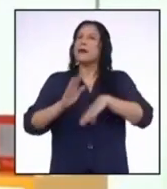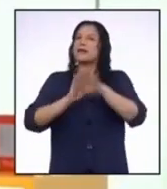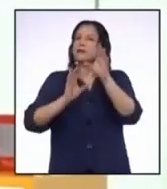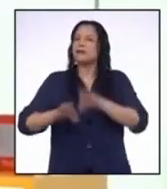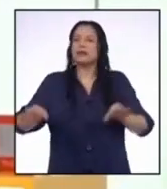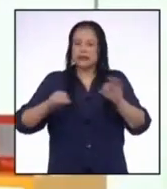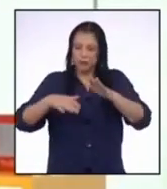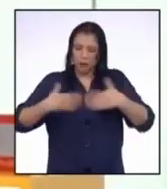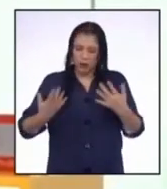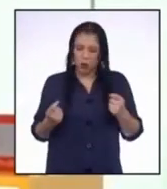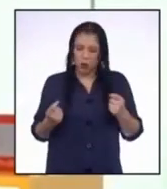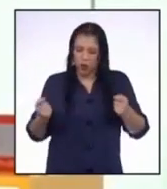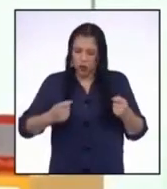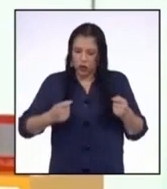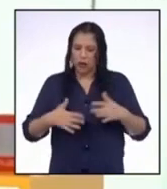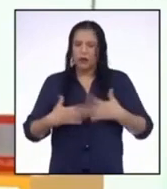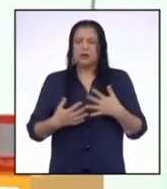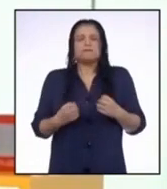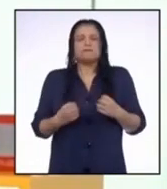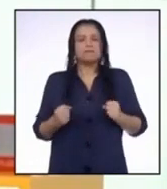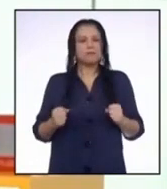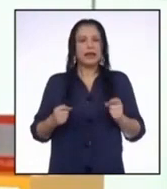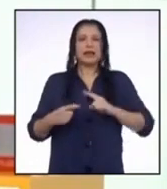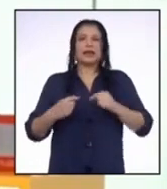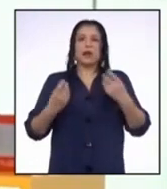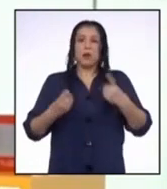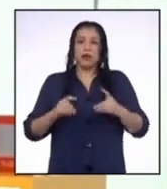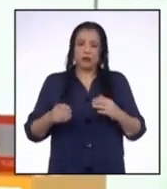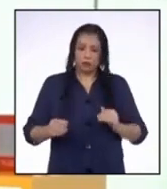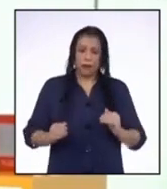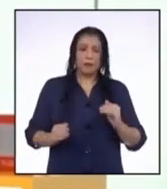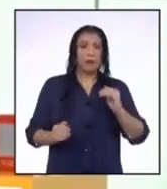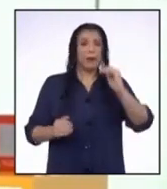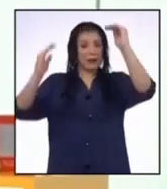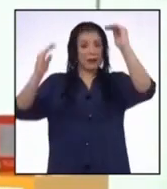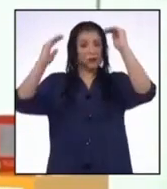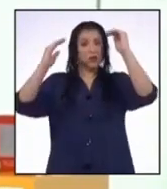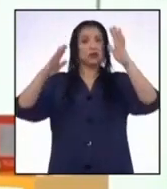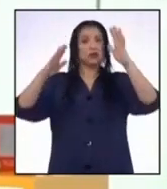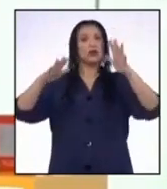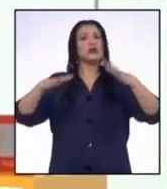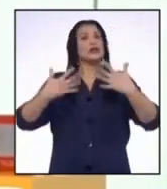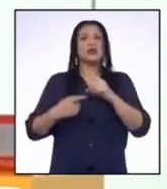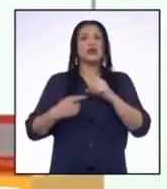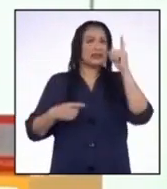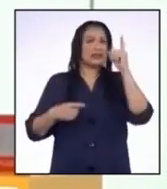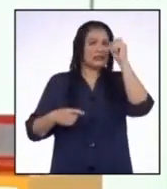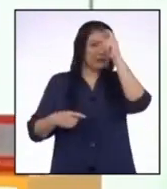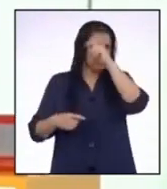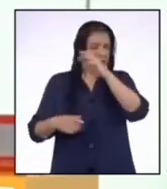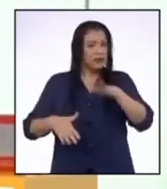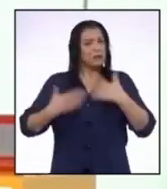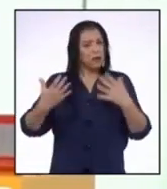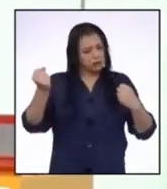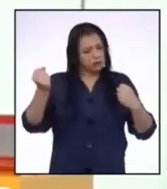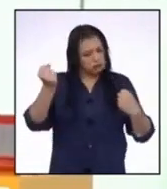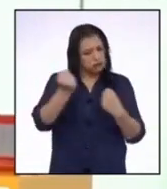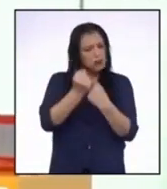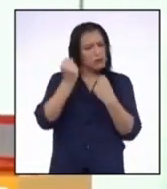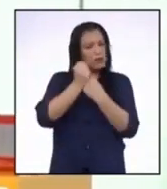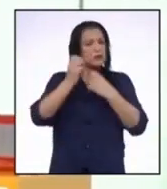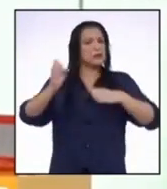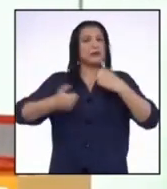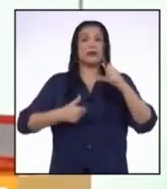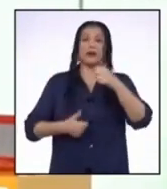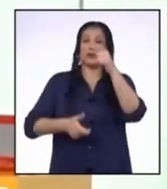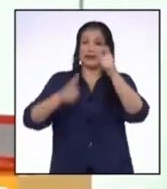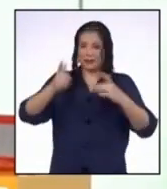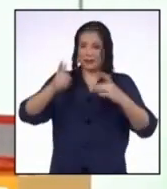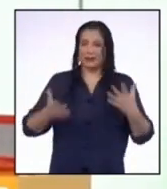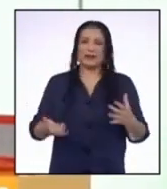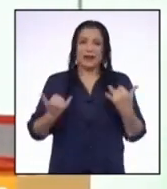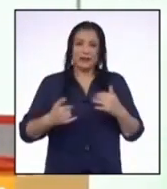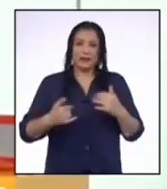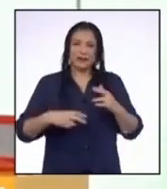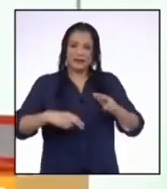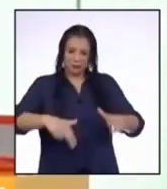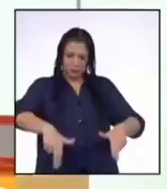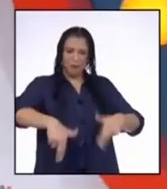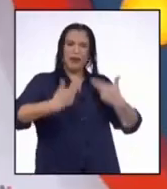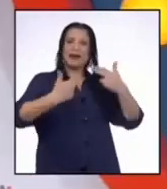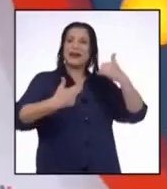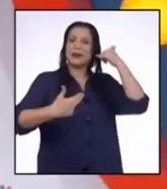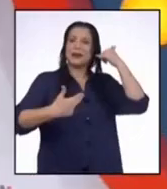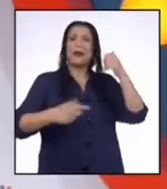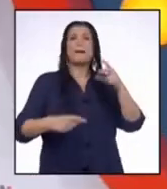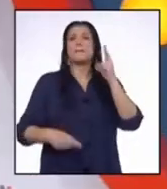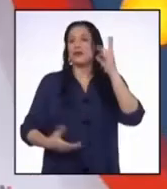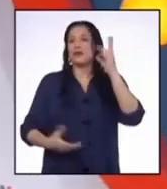para que cuando seamos adultos no nos cueste tanto y poder así ser soporte emocional para los demás. Ahora sí, nos comunicamos con la